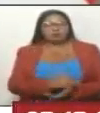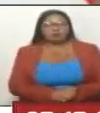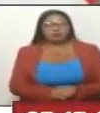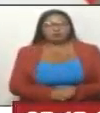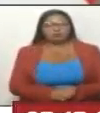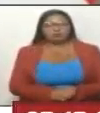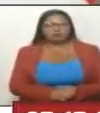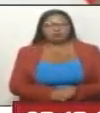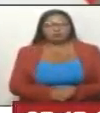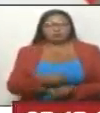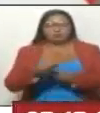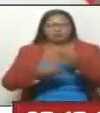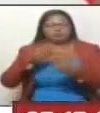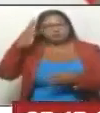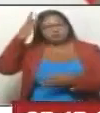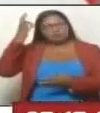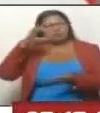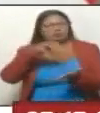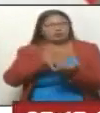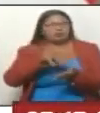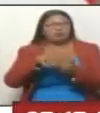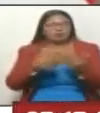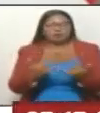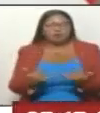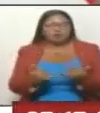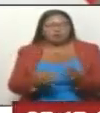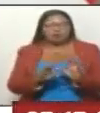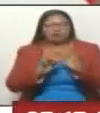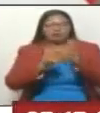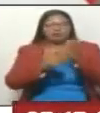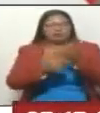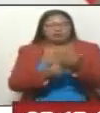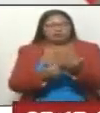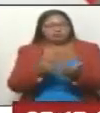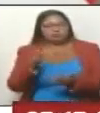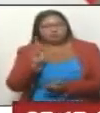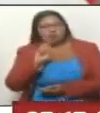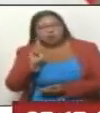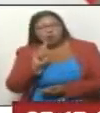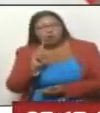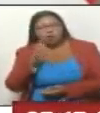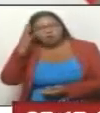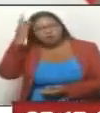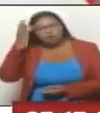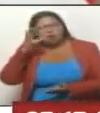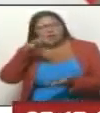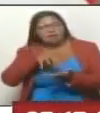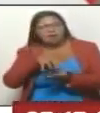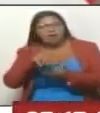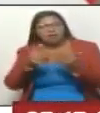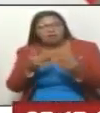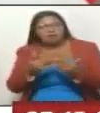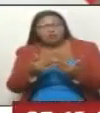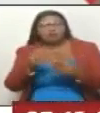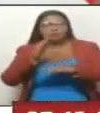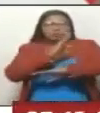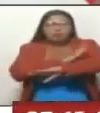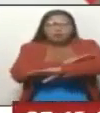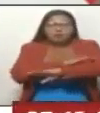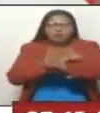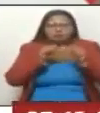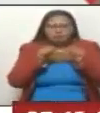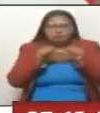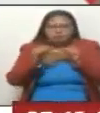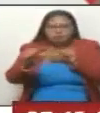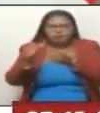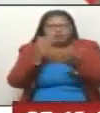elaboró el Consejo de Estado, no era coyunturalmente. El Consejo de Estado debía tener un carácter de